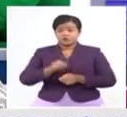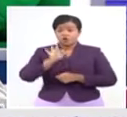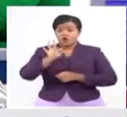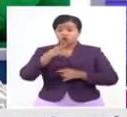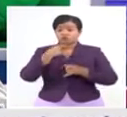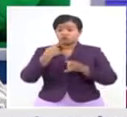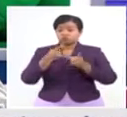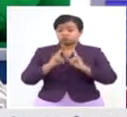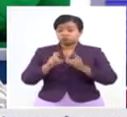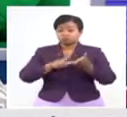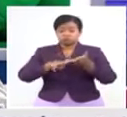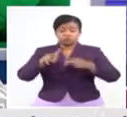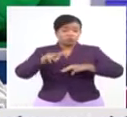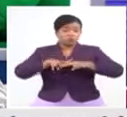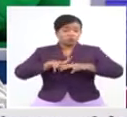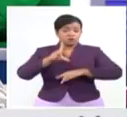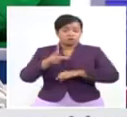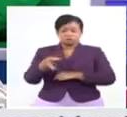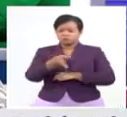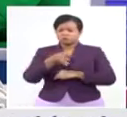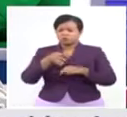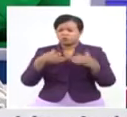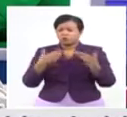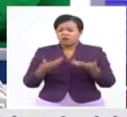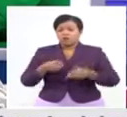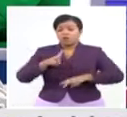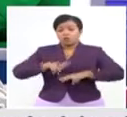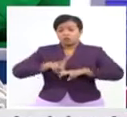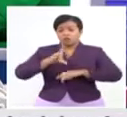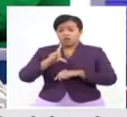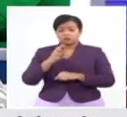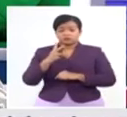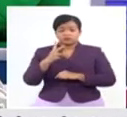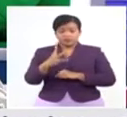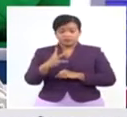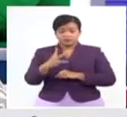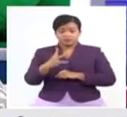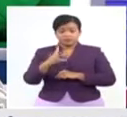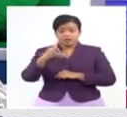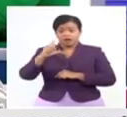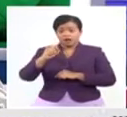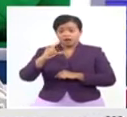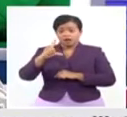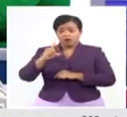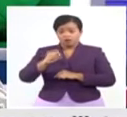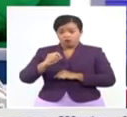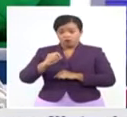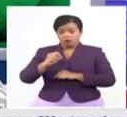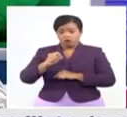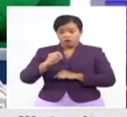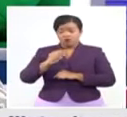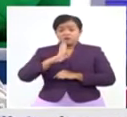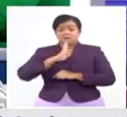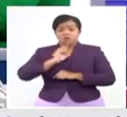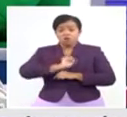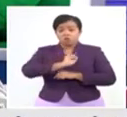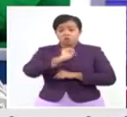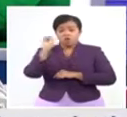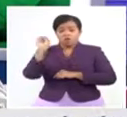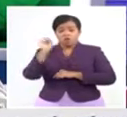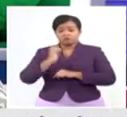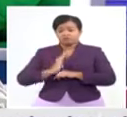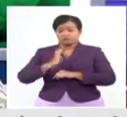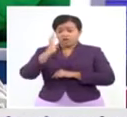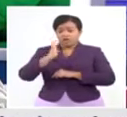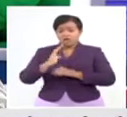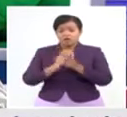de Holguín, del municipio de Holguín 3, de Cacocún, Báguano, Rafael Freire, Moa y